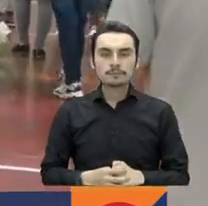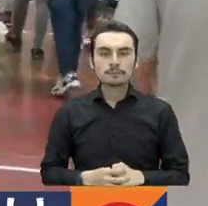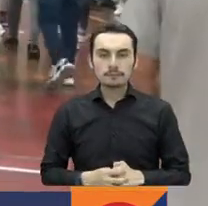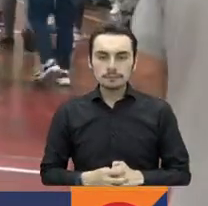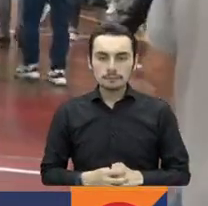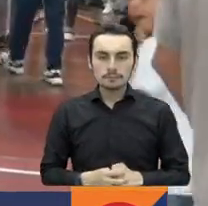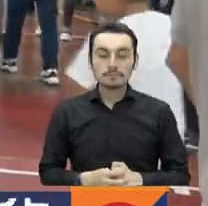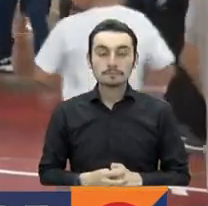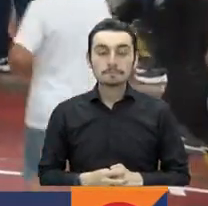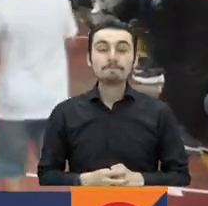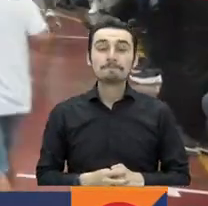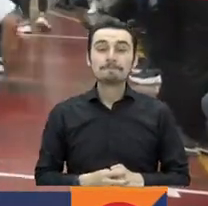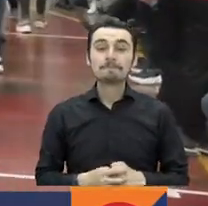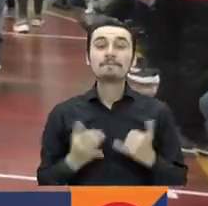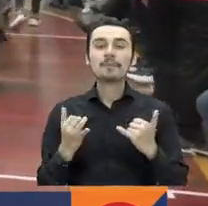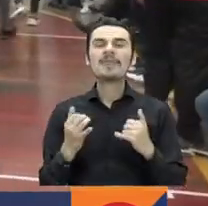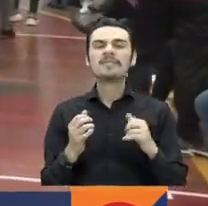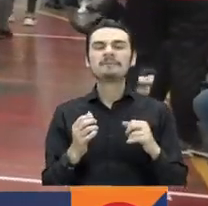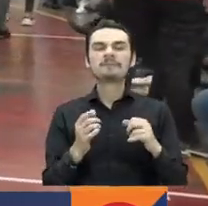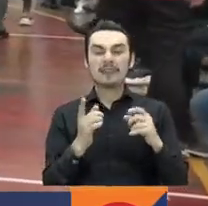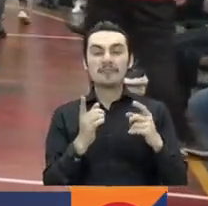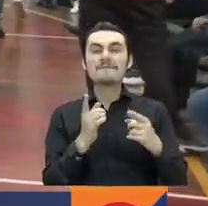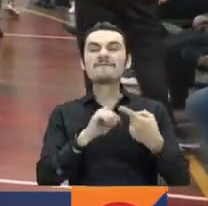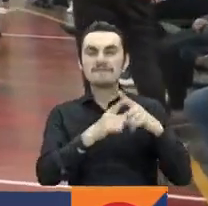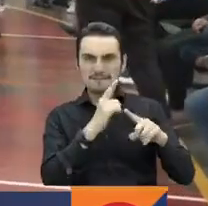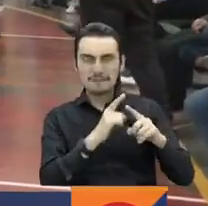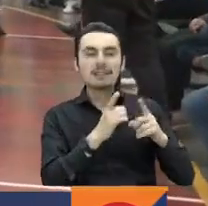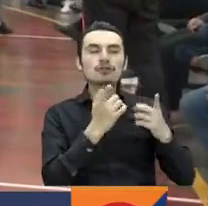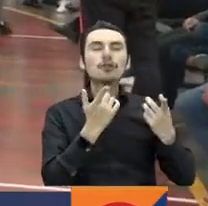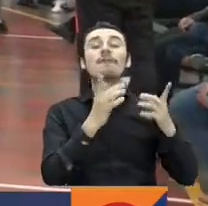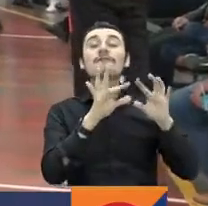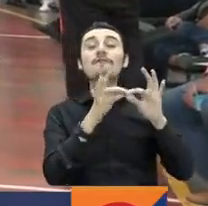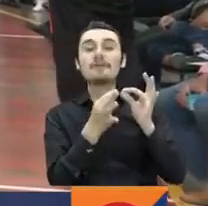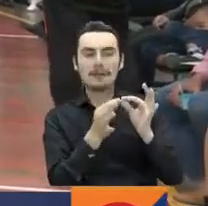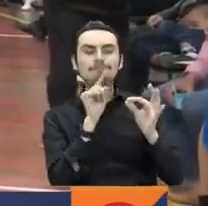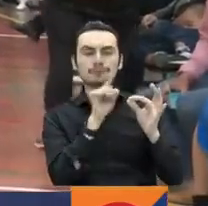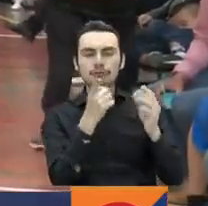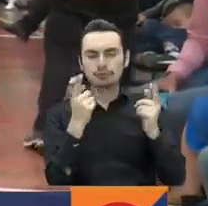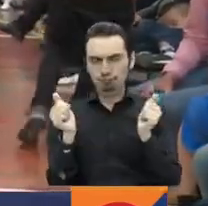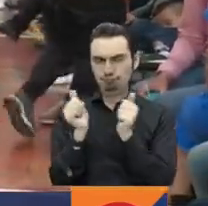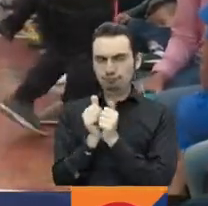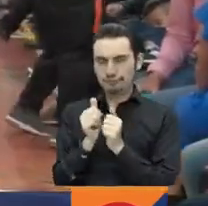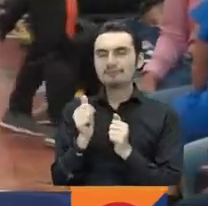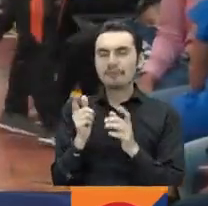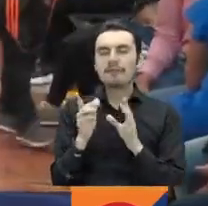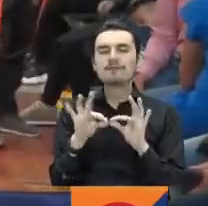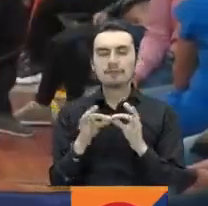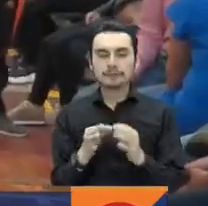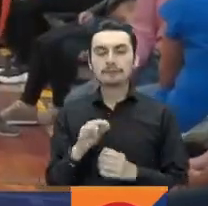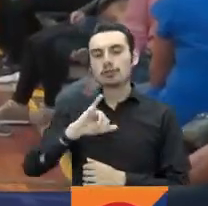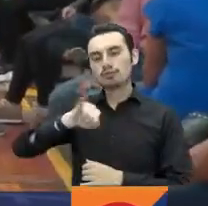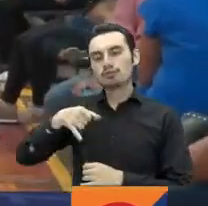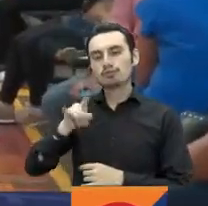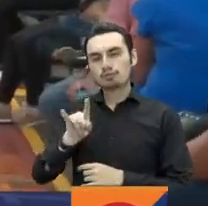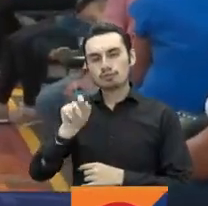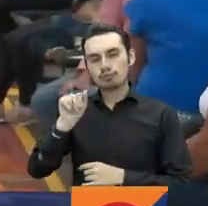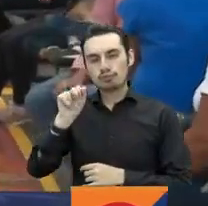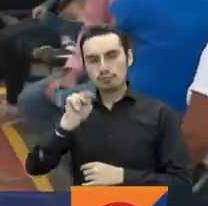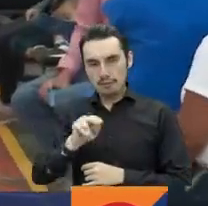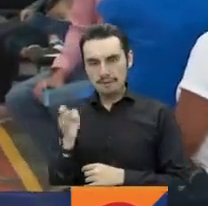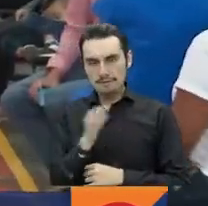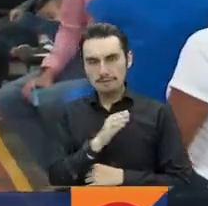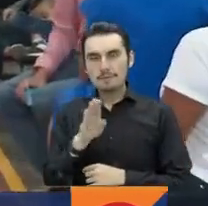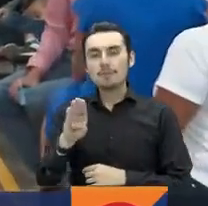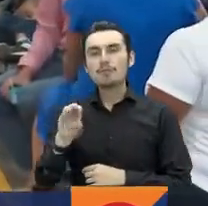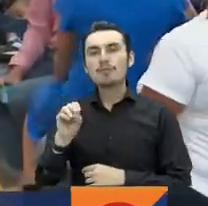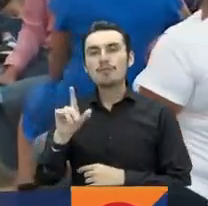Y hablando de familiares, en estos momentos me encuentro con uno de ellos, Juan David Bolívar, quien es primo de